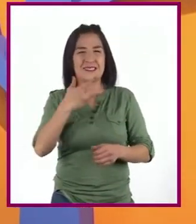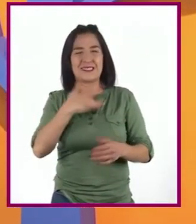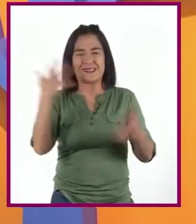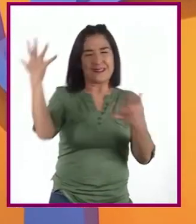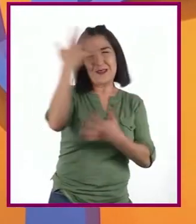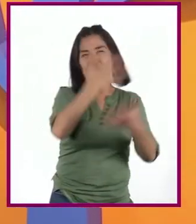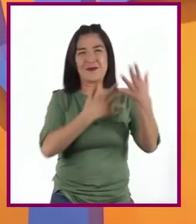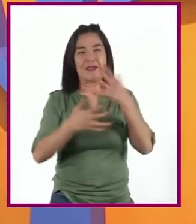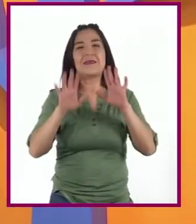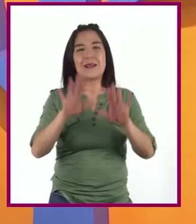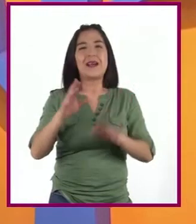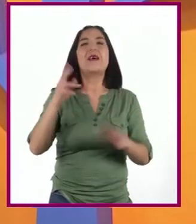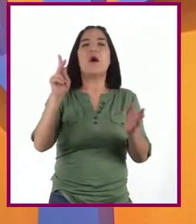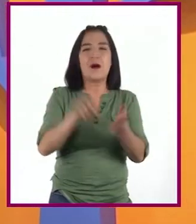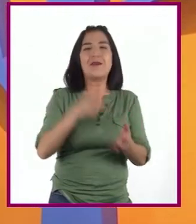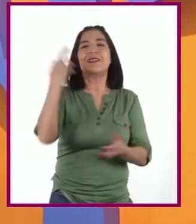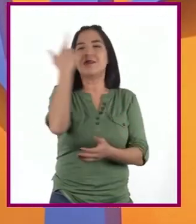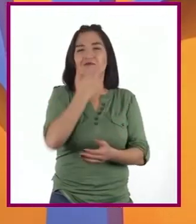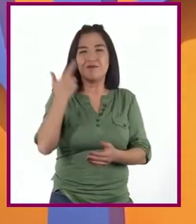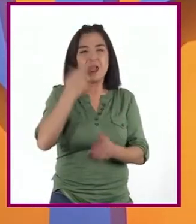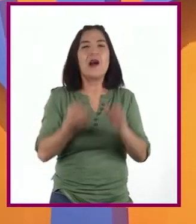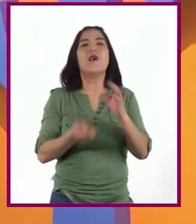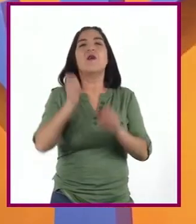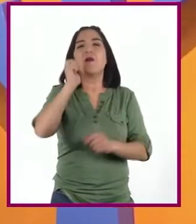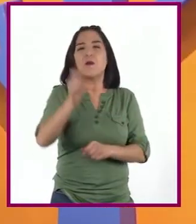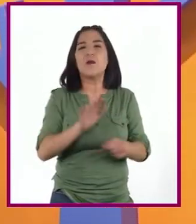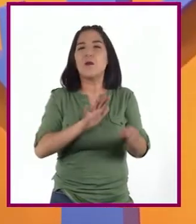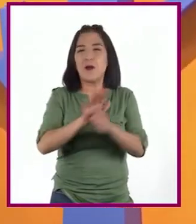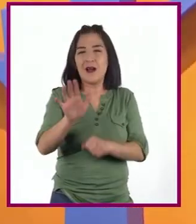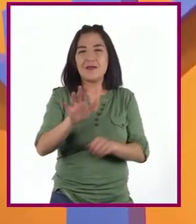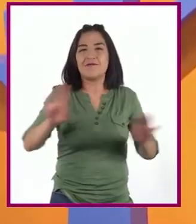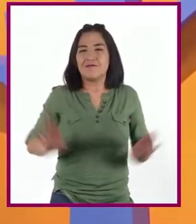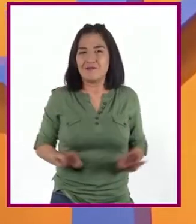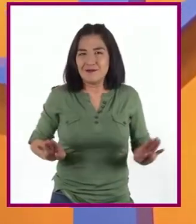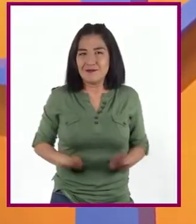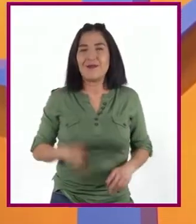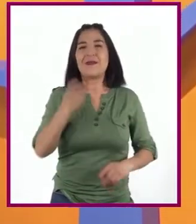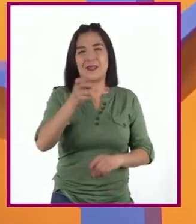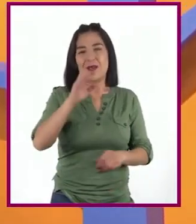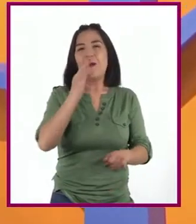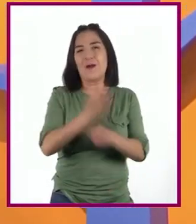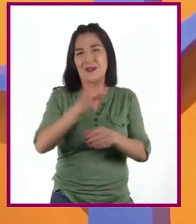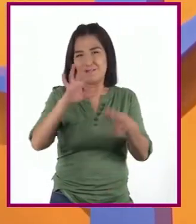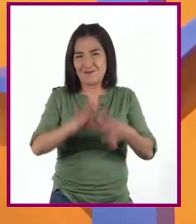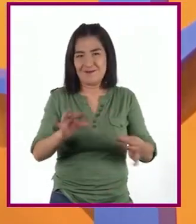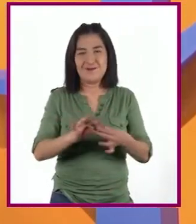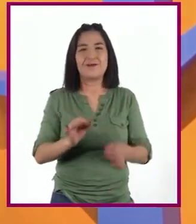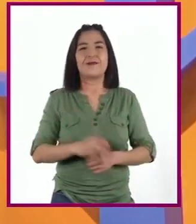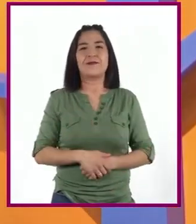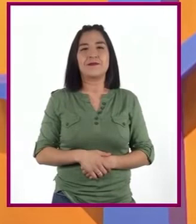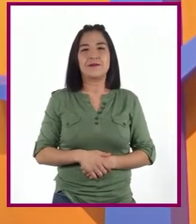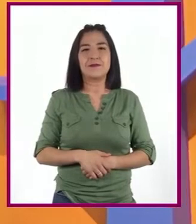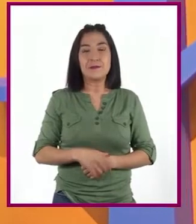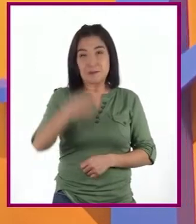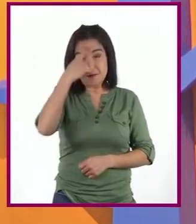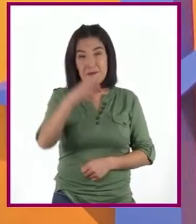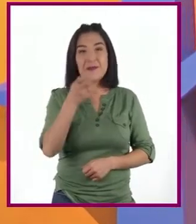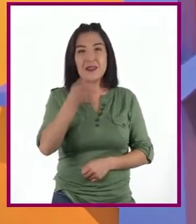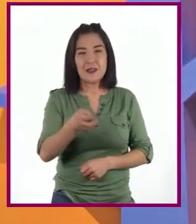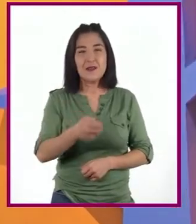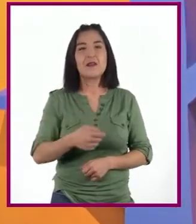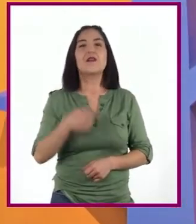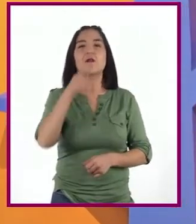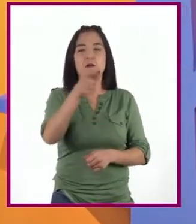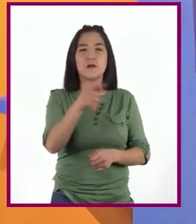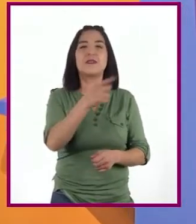abrumados, revisemos nuevamente cuáles son las características de las que acabamos de hablar. Para ello, les